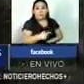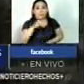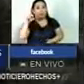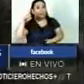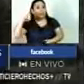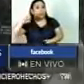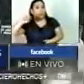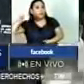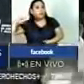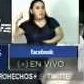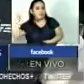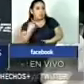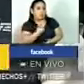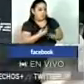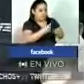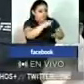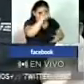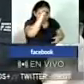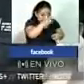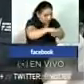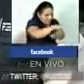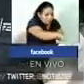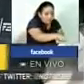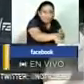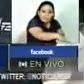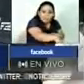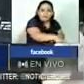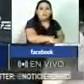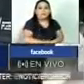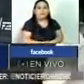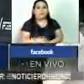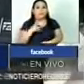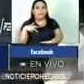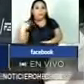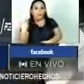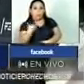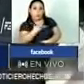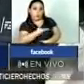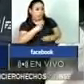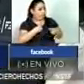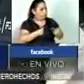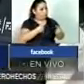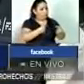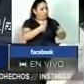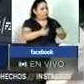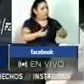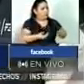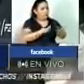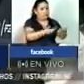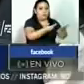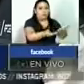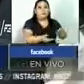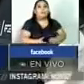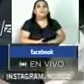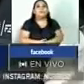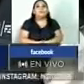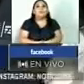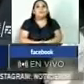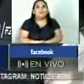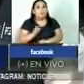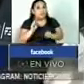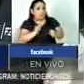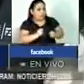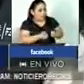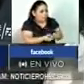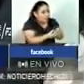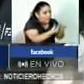agricultores. La cual esperamos sea una entrega récord y que tengamos una cosecha de primer